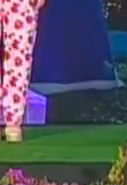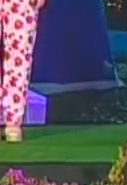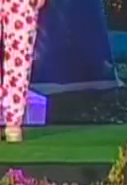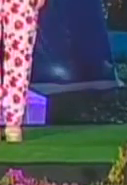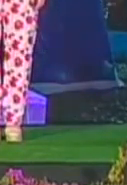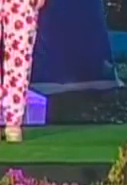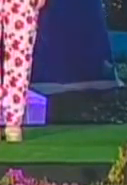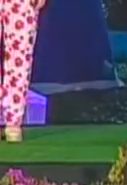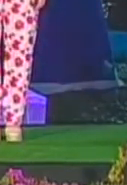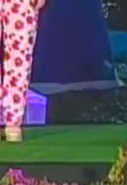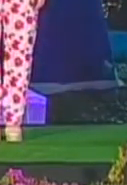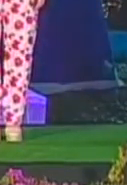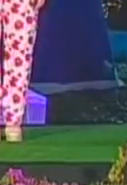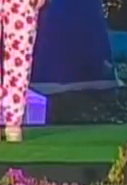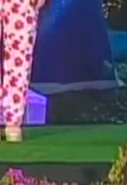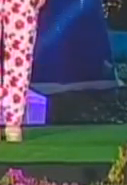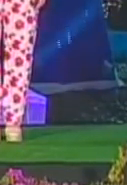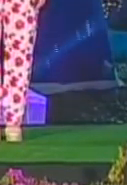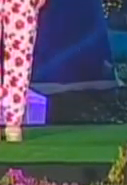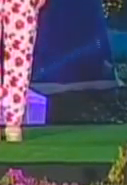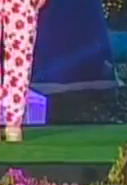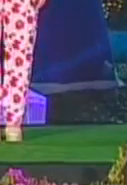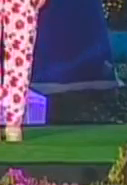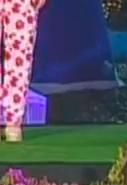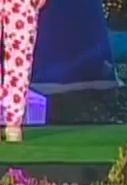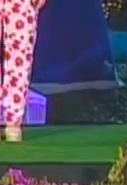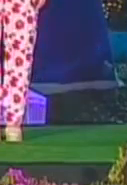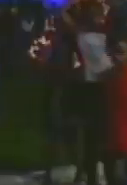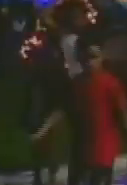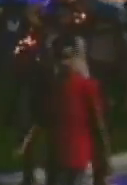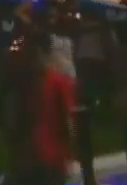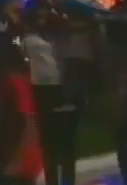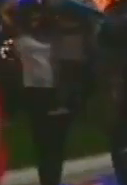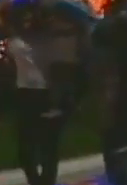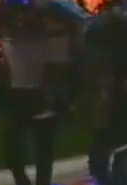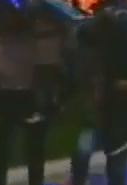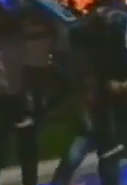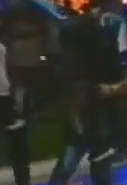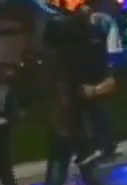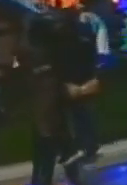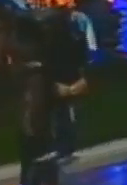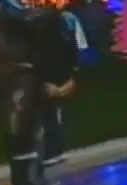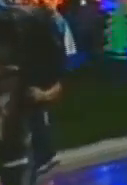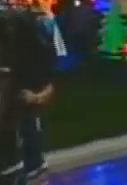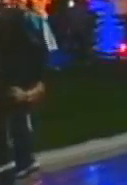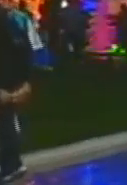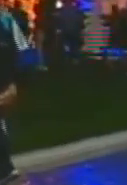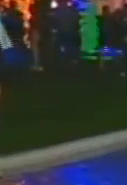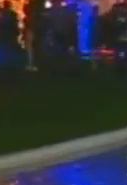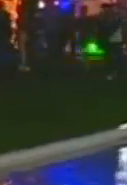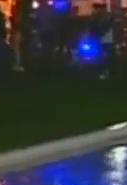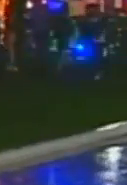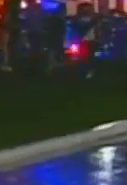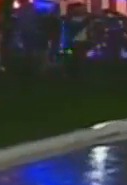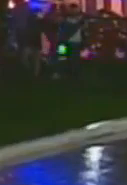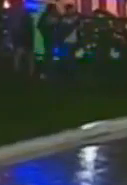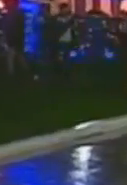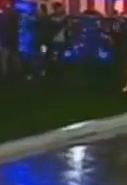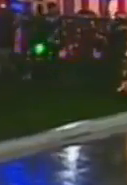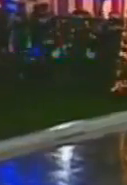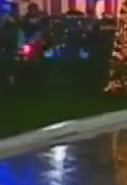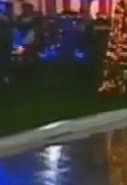esta plaza, el hermano Willy Casanova, su señora esposa, Selena Estrat, y el presidente del comité de feria del estado Zulia, no de Maracaibo, es del